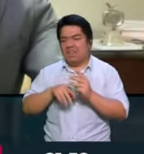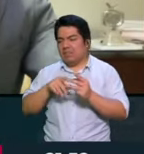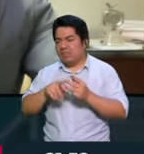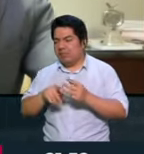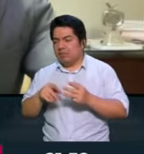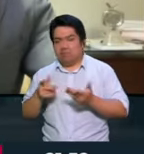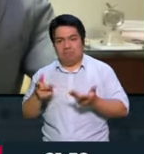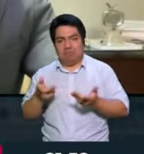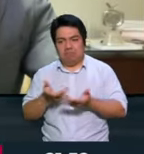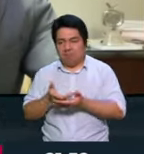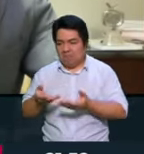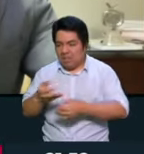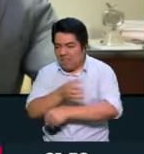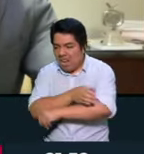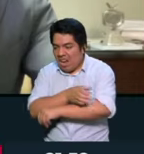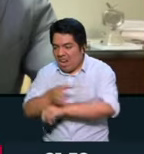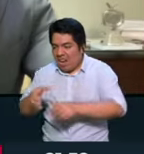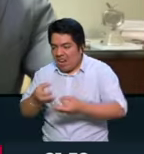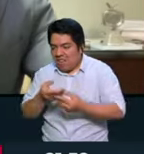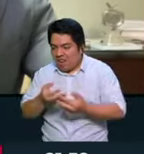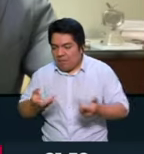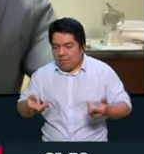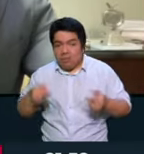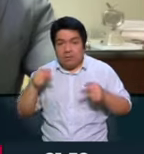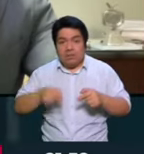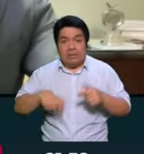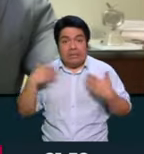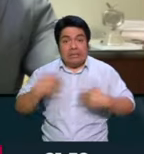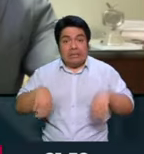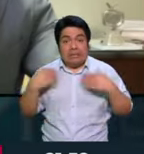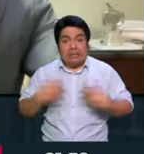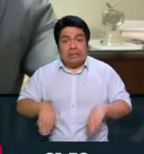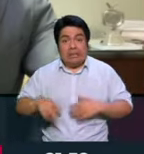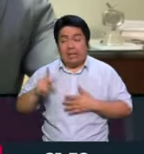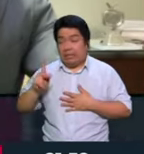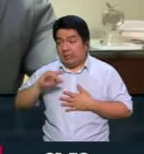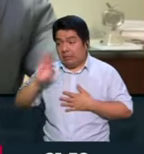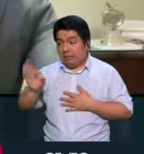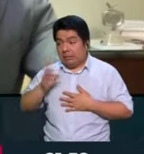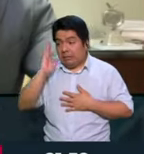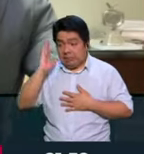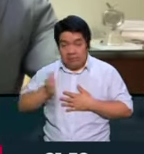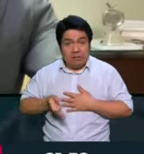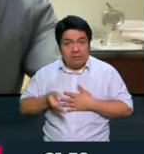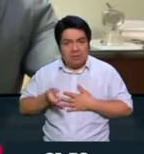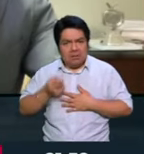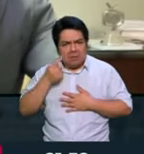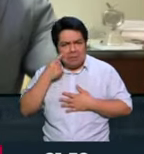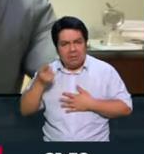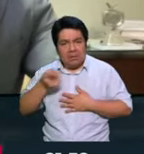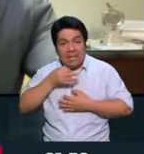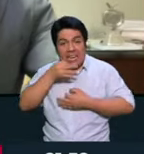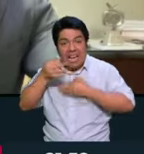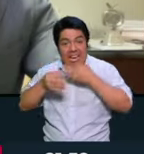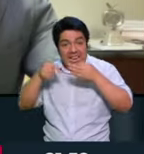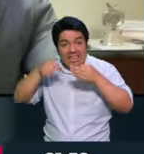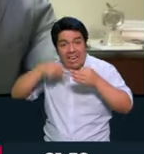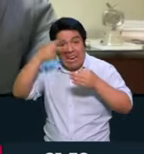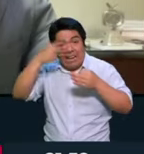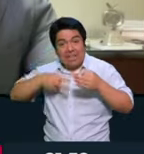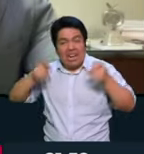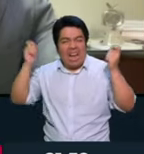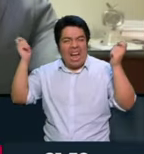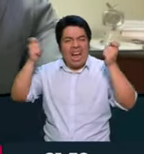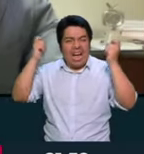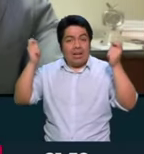cosechas se iban a echar a perder y que íbamos a estar prácticamente en el apocalipsis una vez que se aprobara la reforma judicial. Yo vi a comunicadores de nuestro país diciendo y